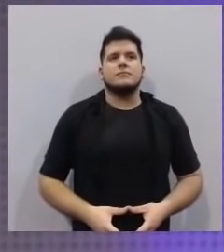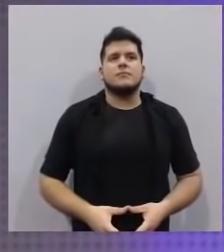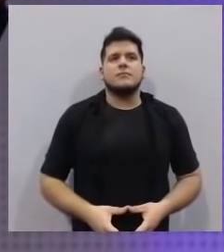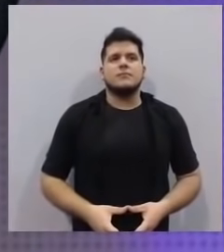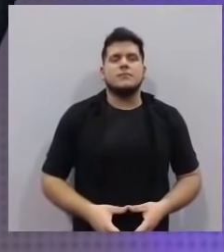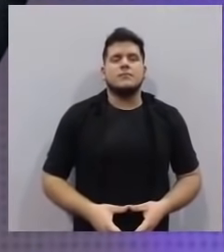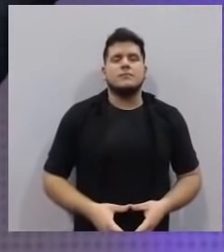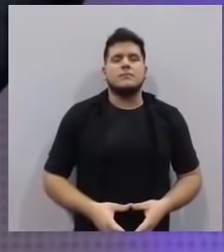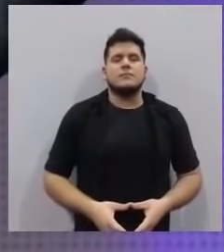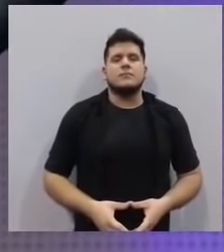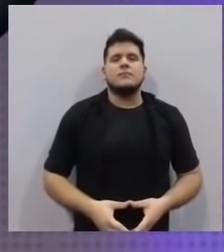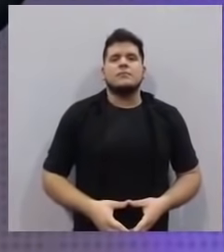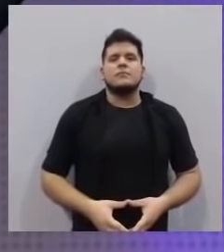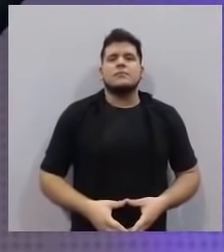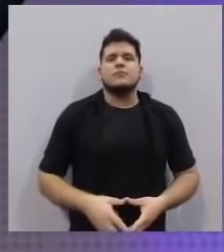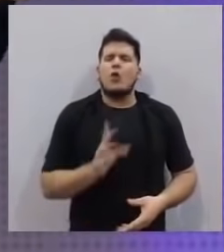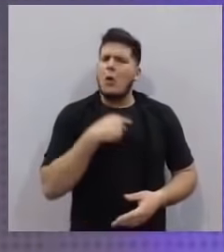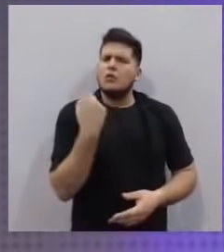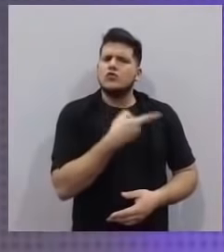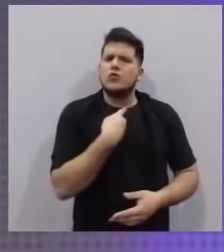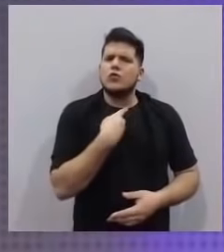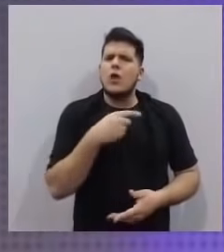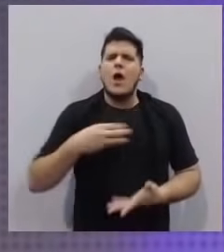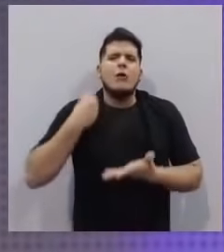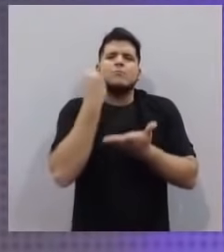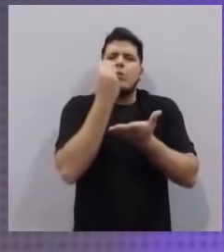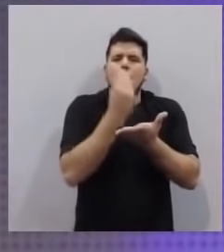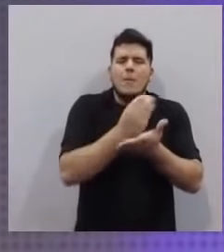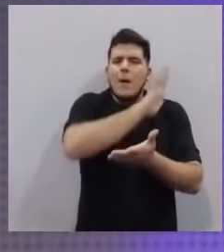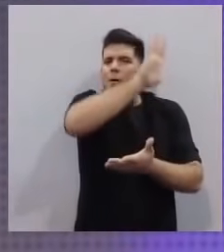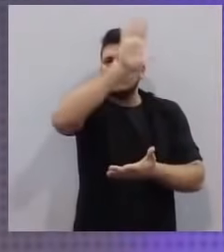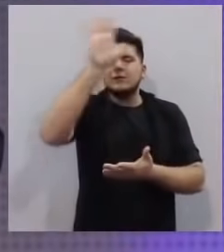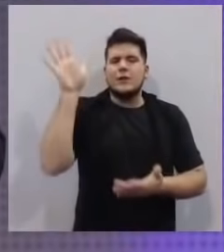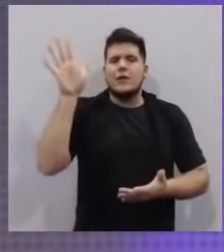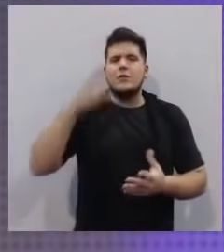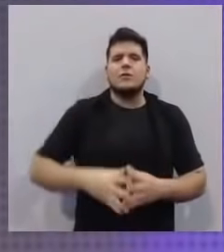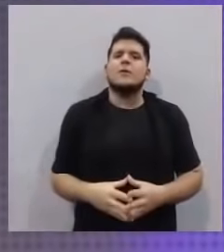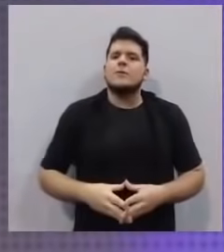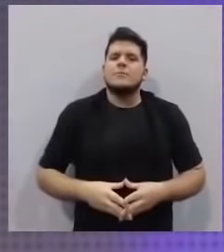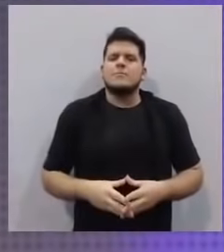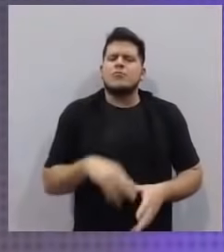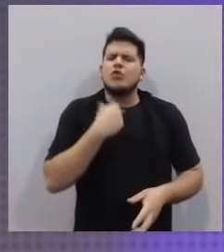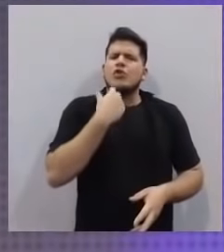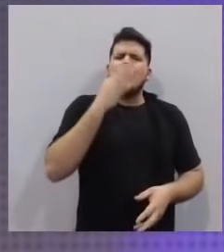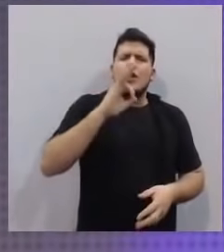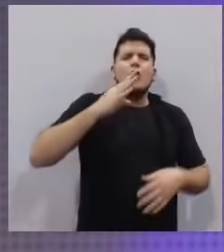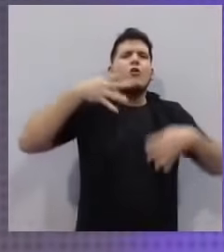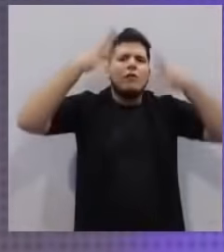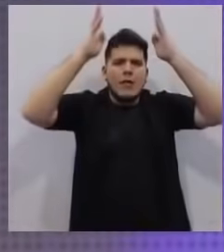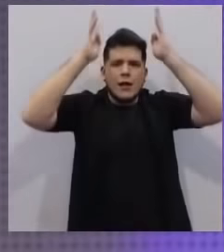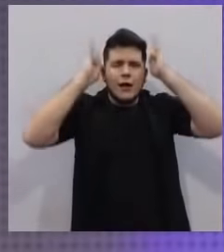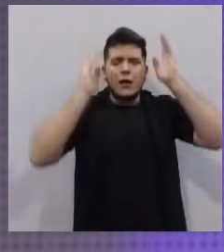del rey no eres privilegio los bendecidos de noche y de día